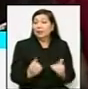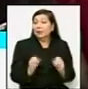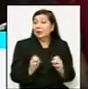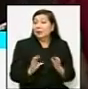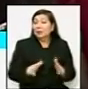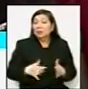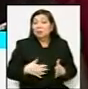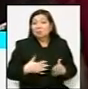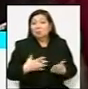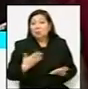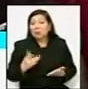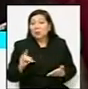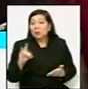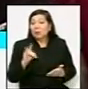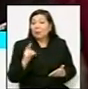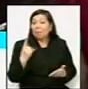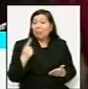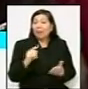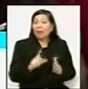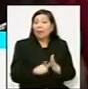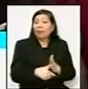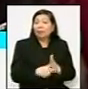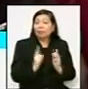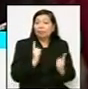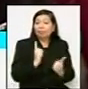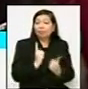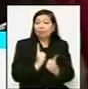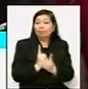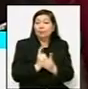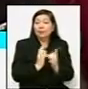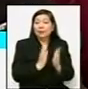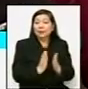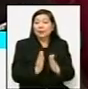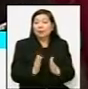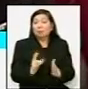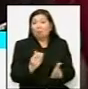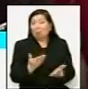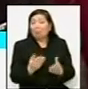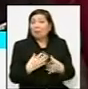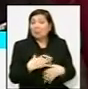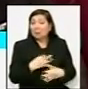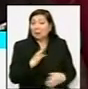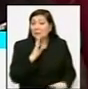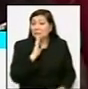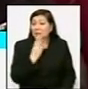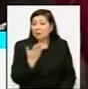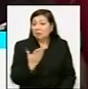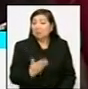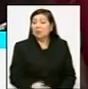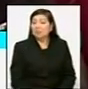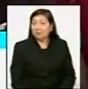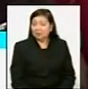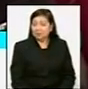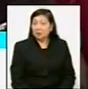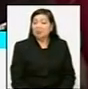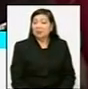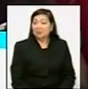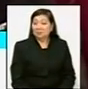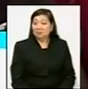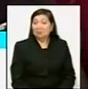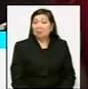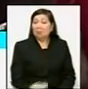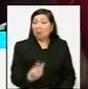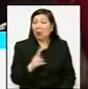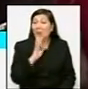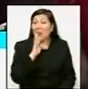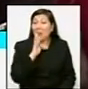no podría ser utilizado para después objetar justamente la organización. Me parece muy interesante lo que han planteado el congresista Beteta y el congresista Torres,